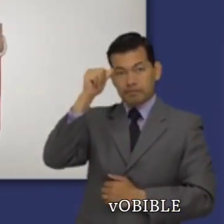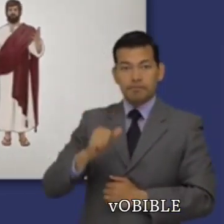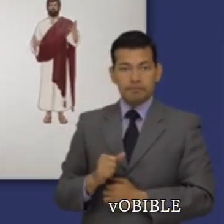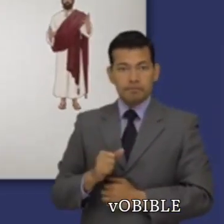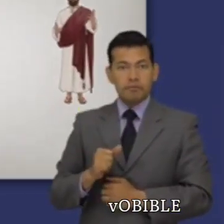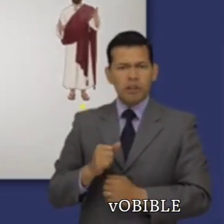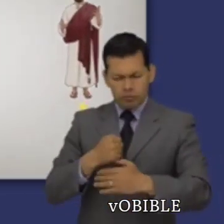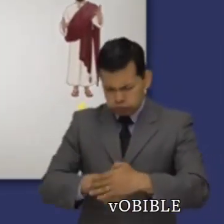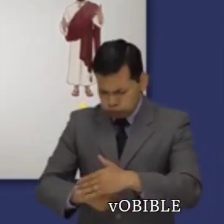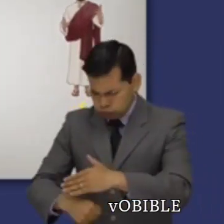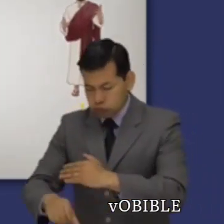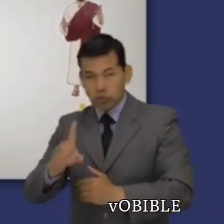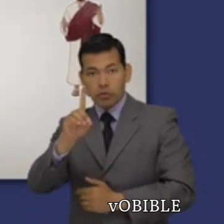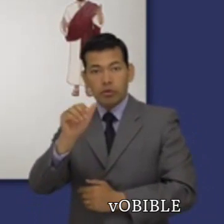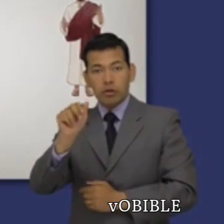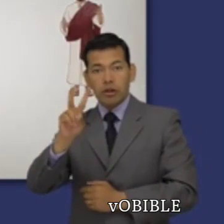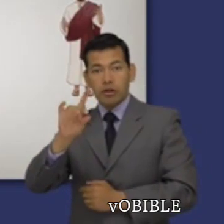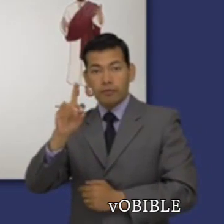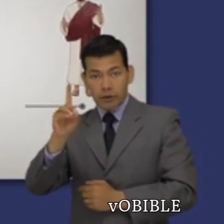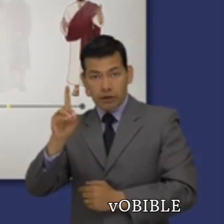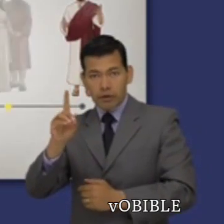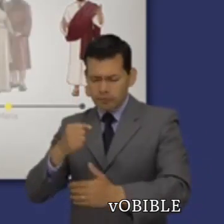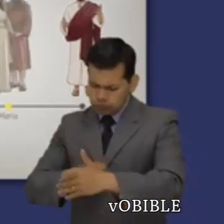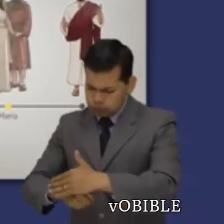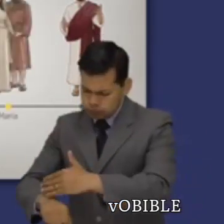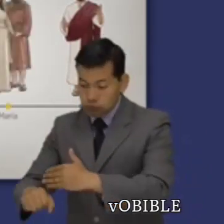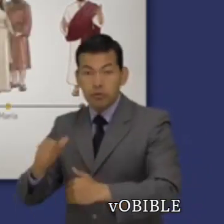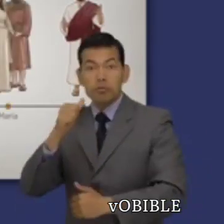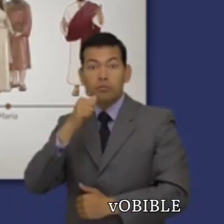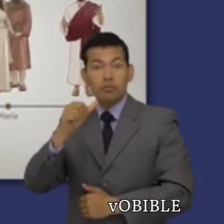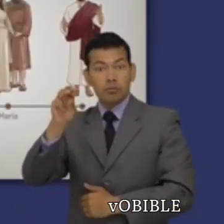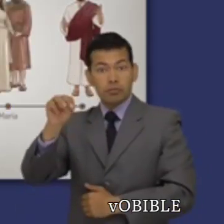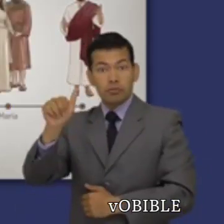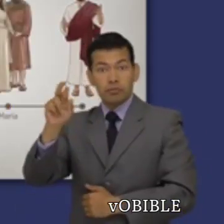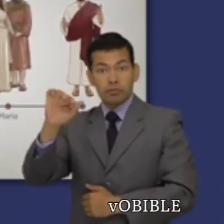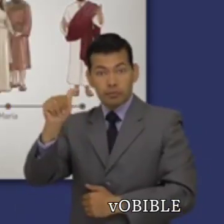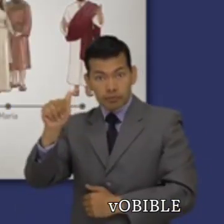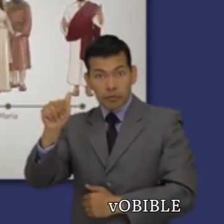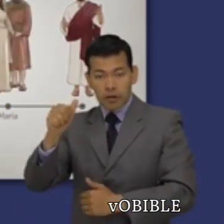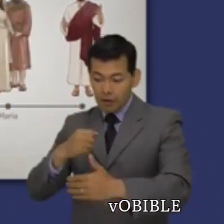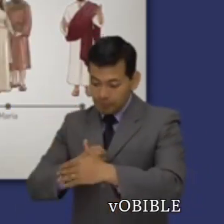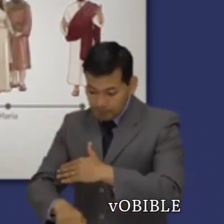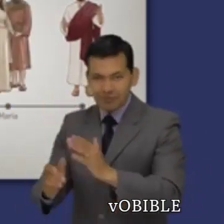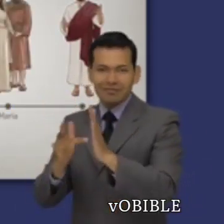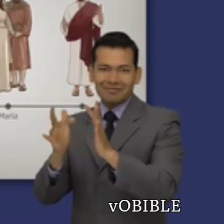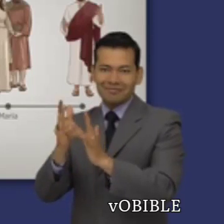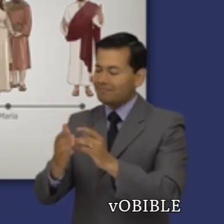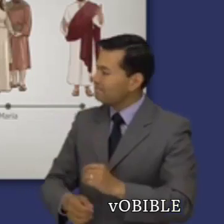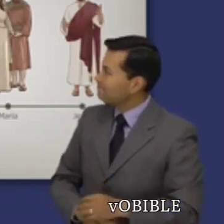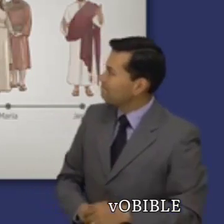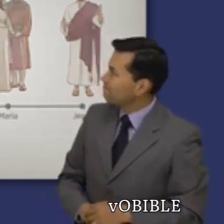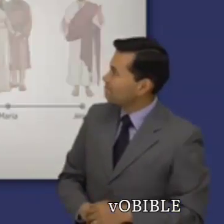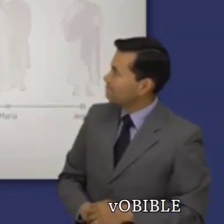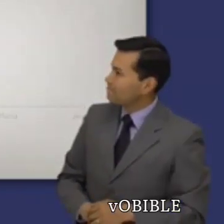También es interesante la línea genealógica de Jesús, que establece que María era descendiente del rey David y que llega hasta Adán, hijo